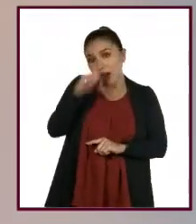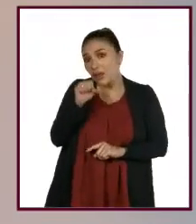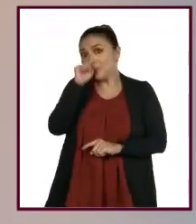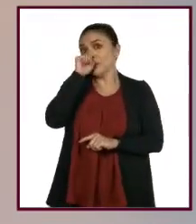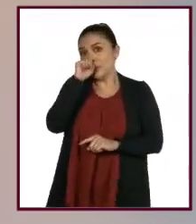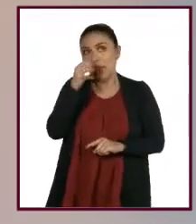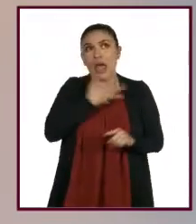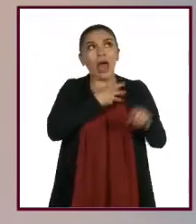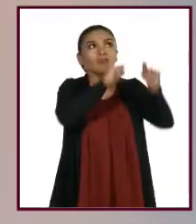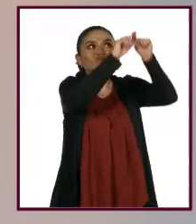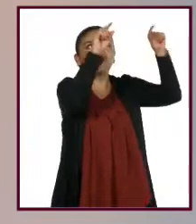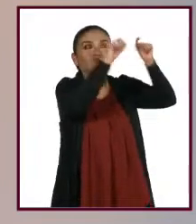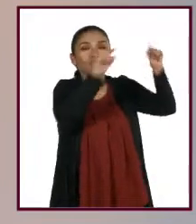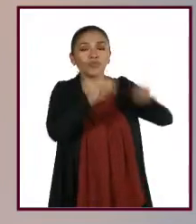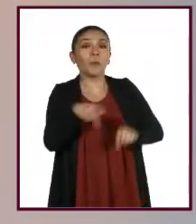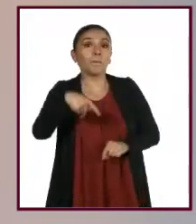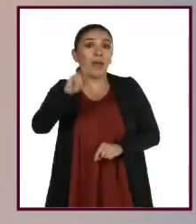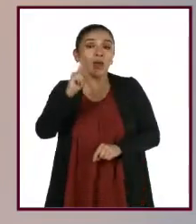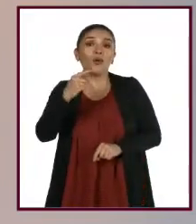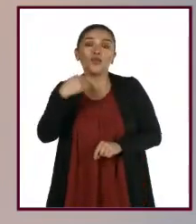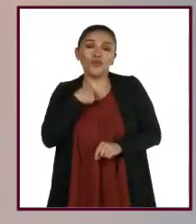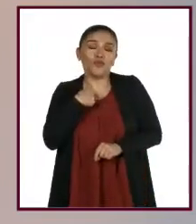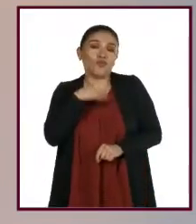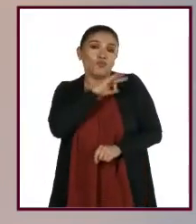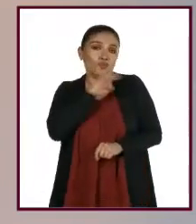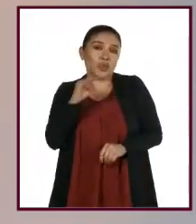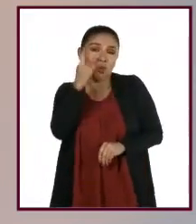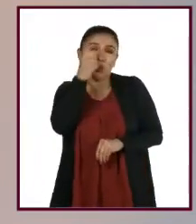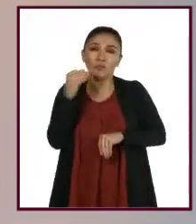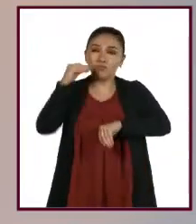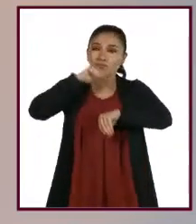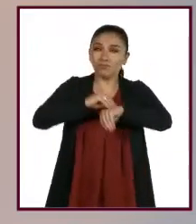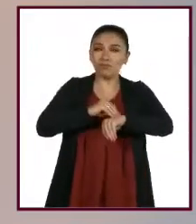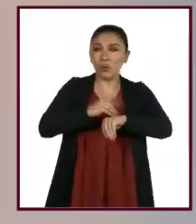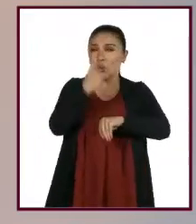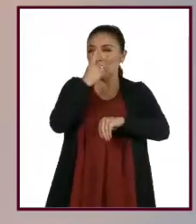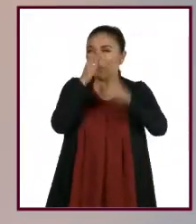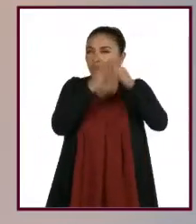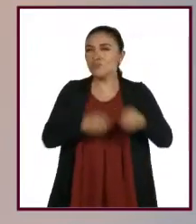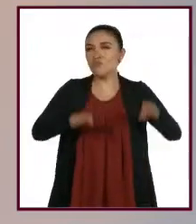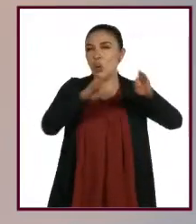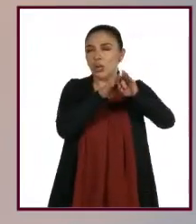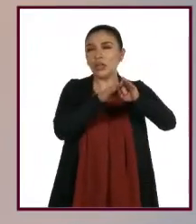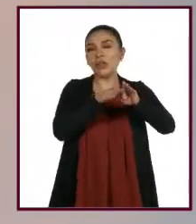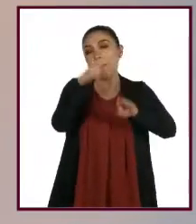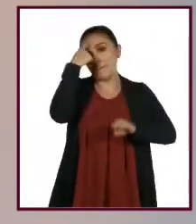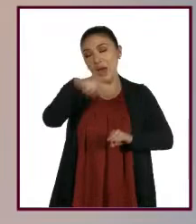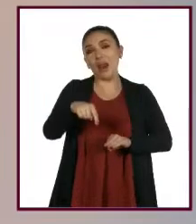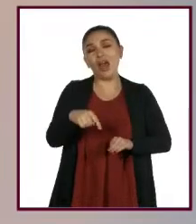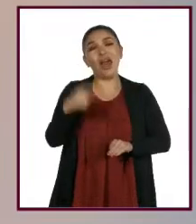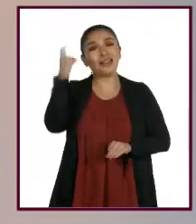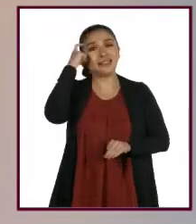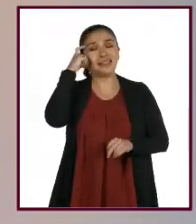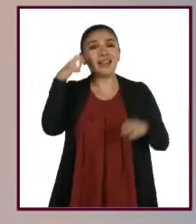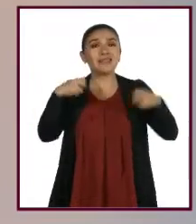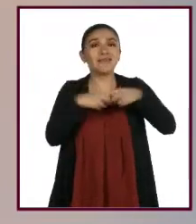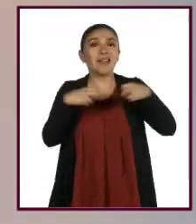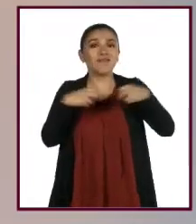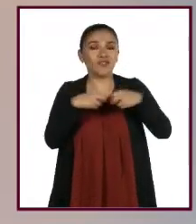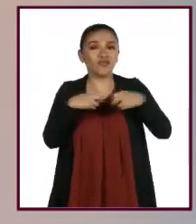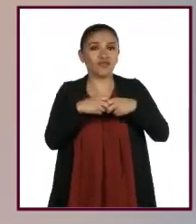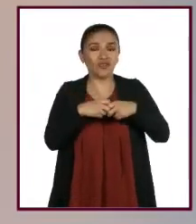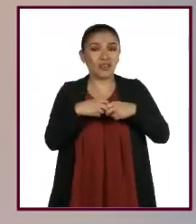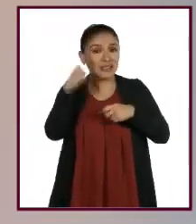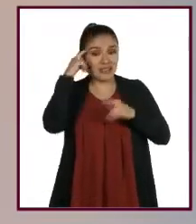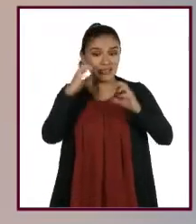inhalables. Sin embargo, yo le pondría un particular asterisco a nuestro sistema nervioso central, nuestro